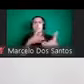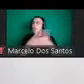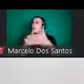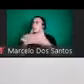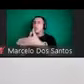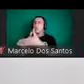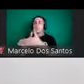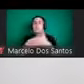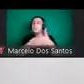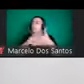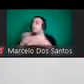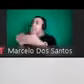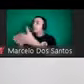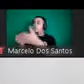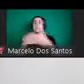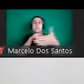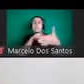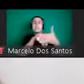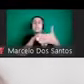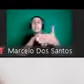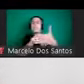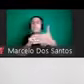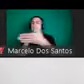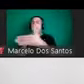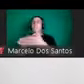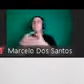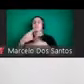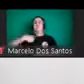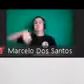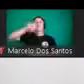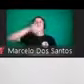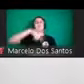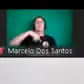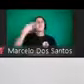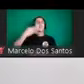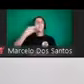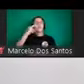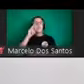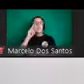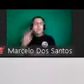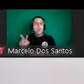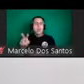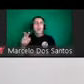esas situaciones problemáticas, por así decirlo, o dificultades que